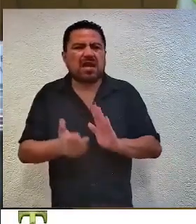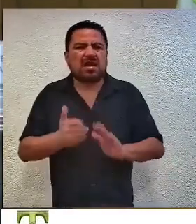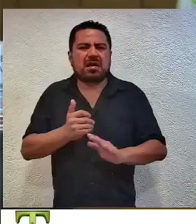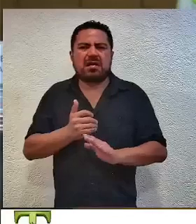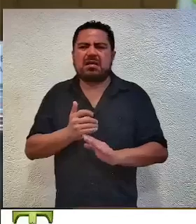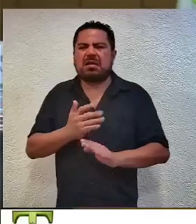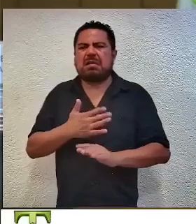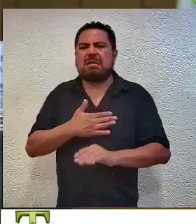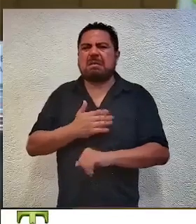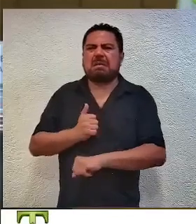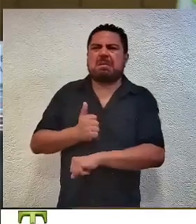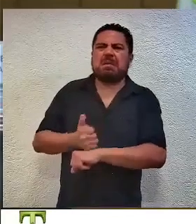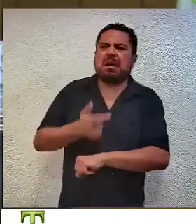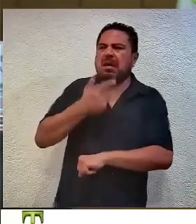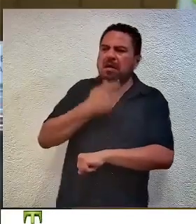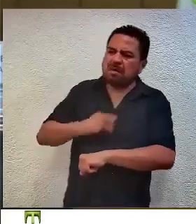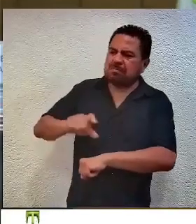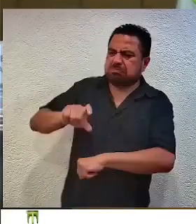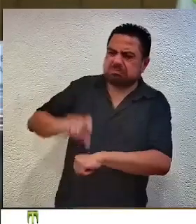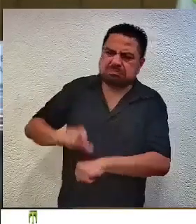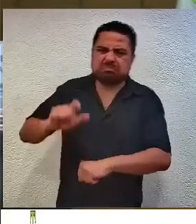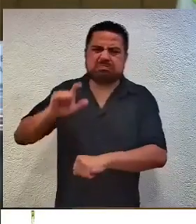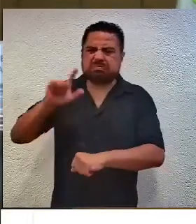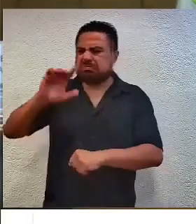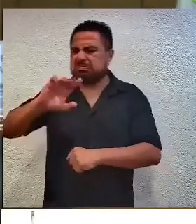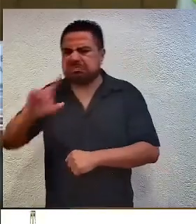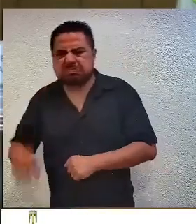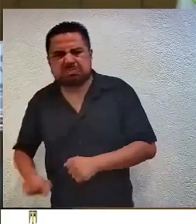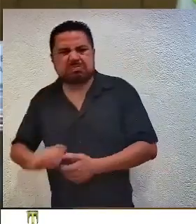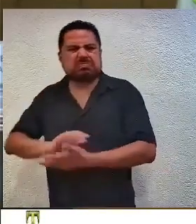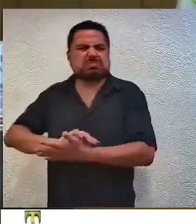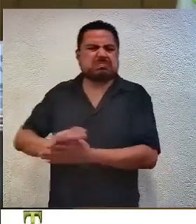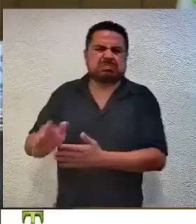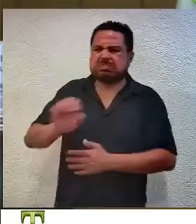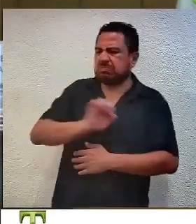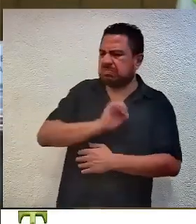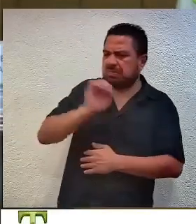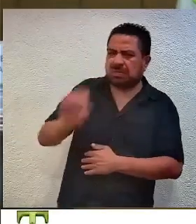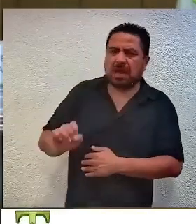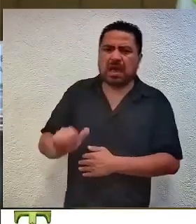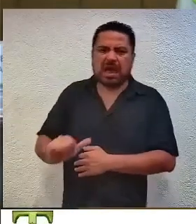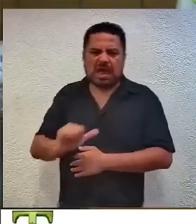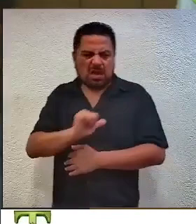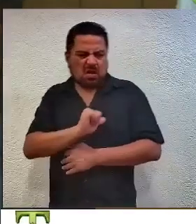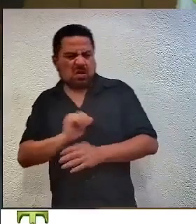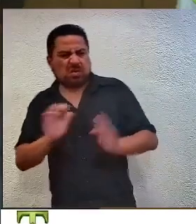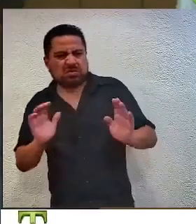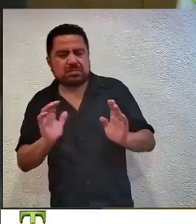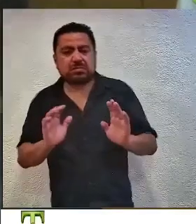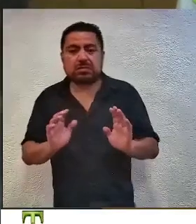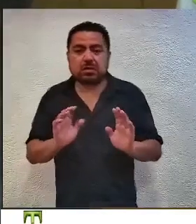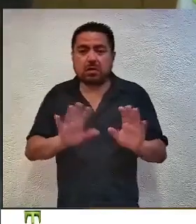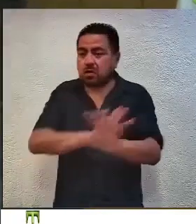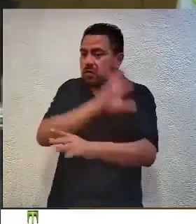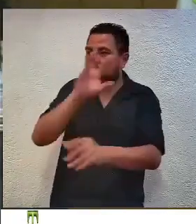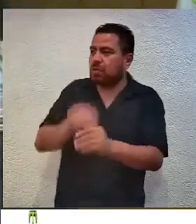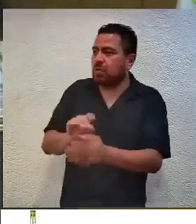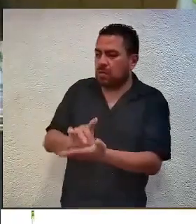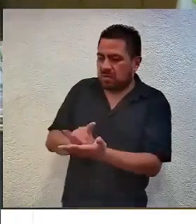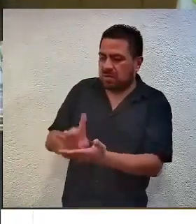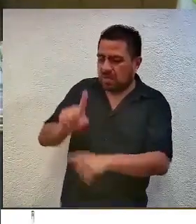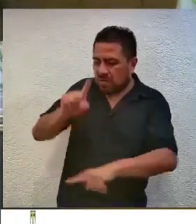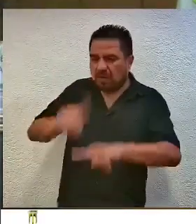autoritarismo, machismo, racismo, xenofobia y egoísmo, y rechazar toda coacción que